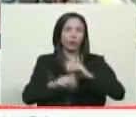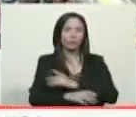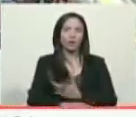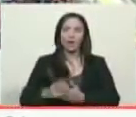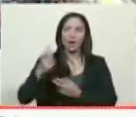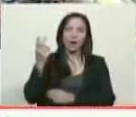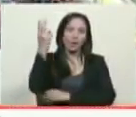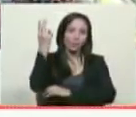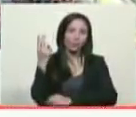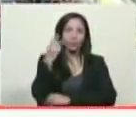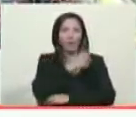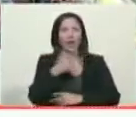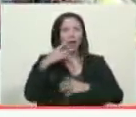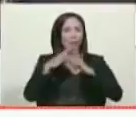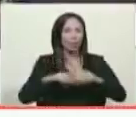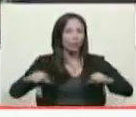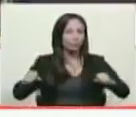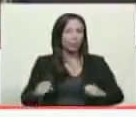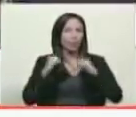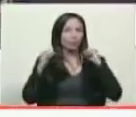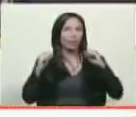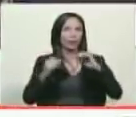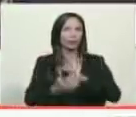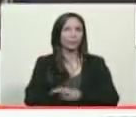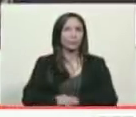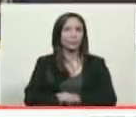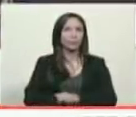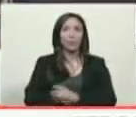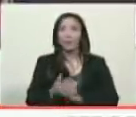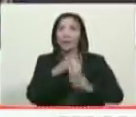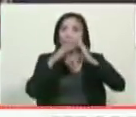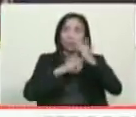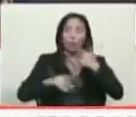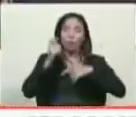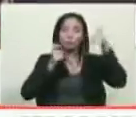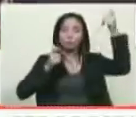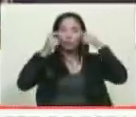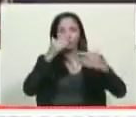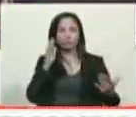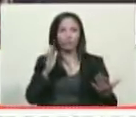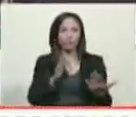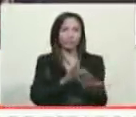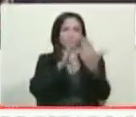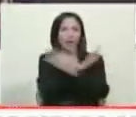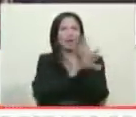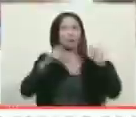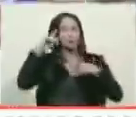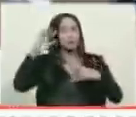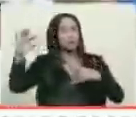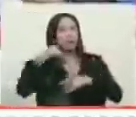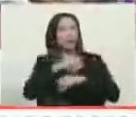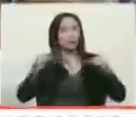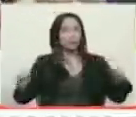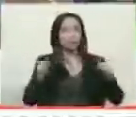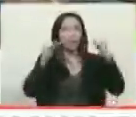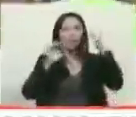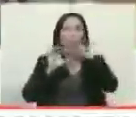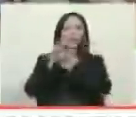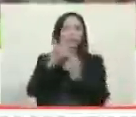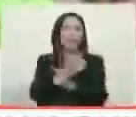hombro, bayoneta carada y el morral de Chávez en la espalda cargado de sueños de patria libre.